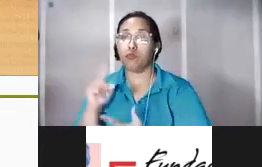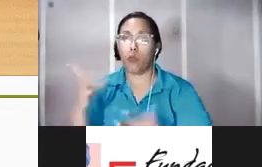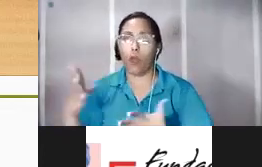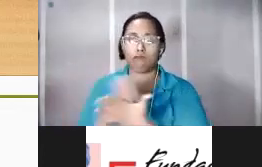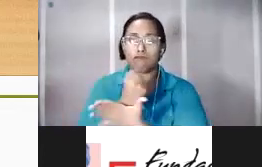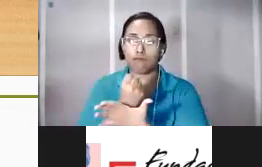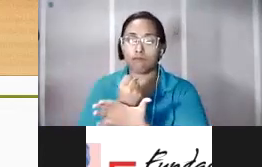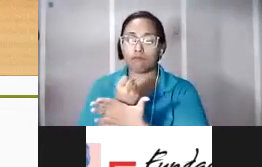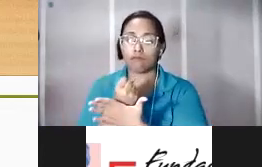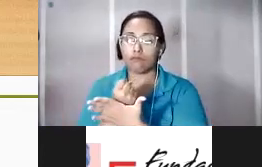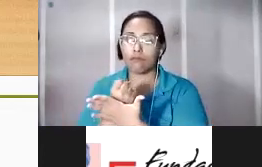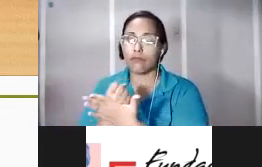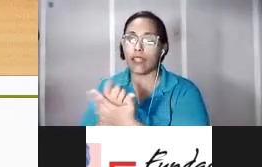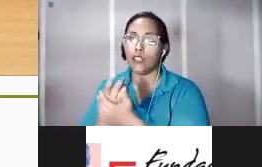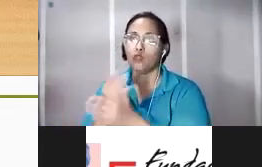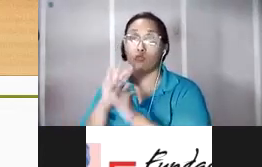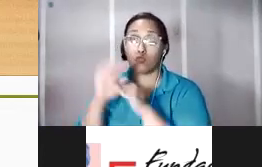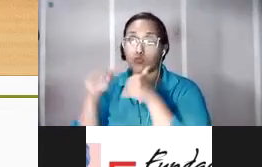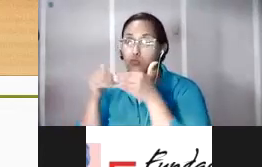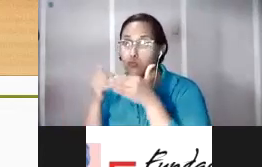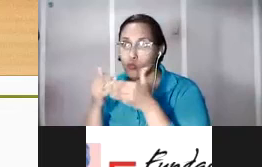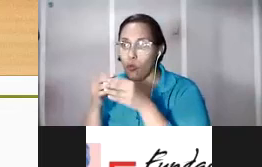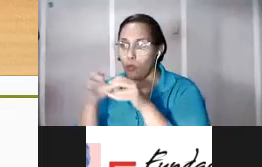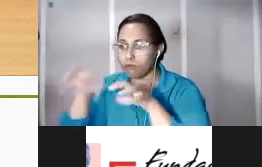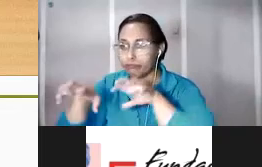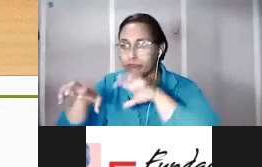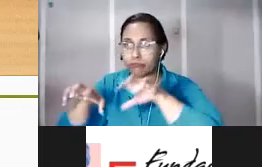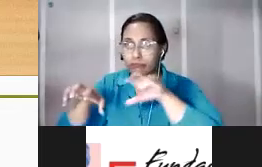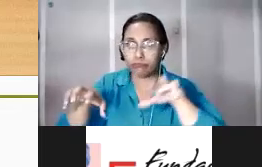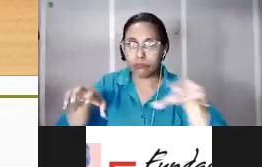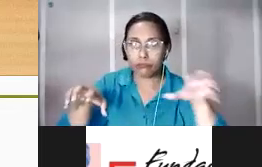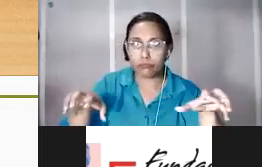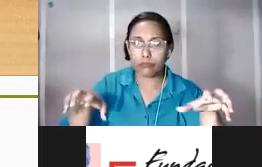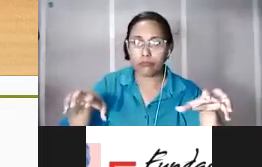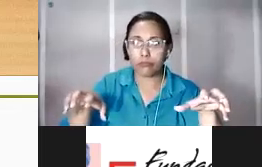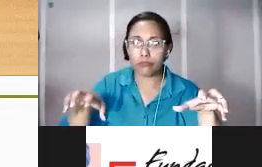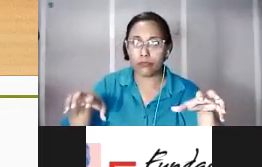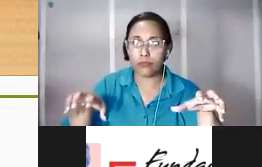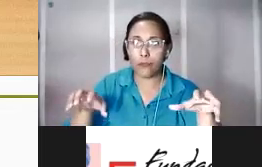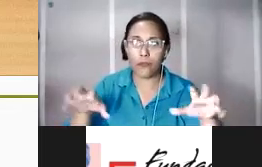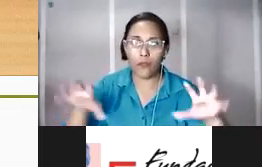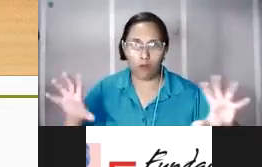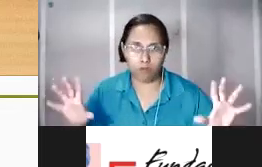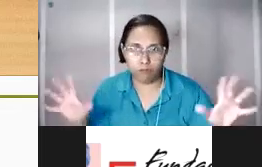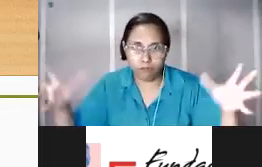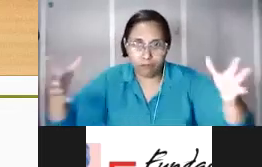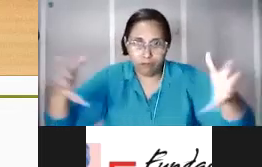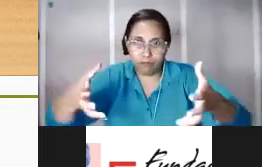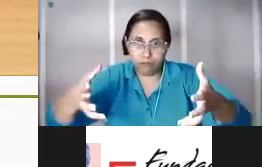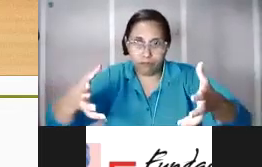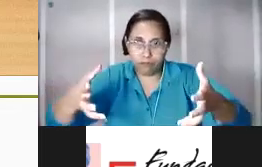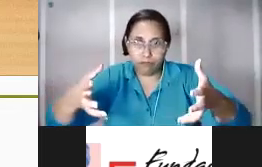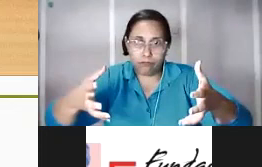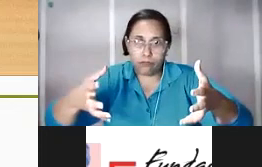aprovechan el mínimo espacio o el mínimo resquicio, la